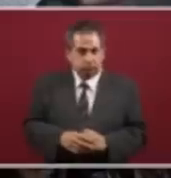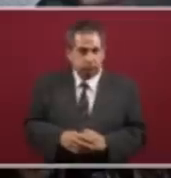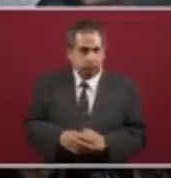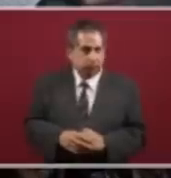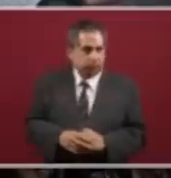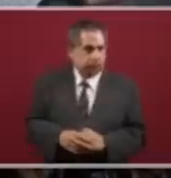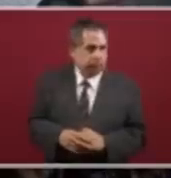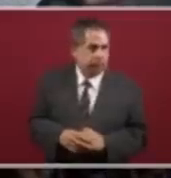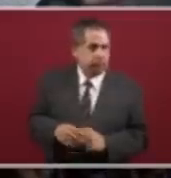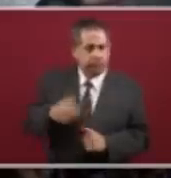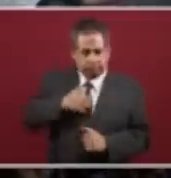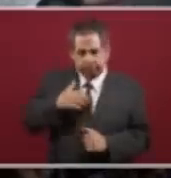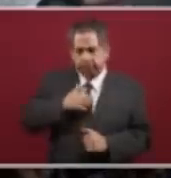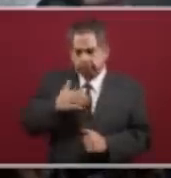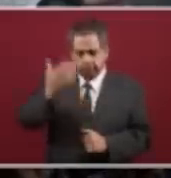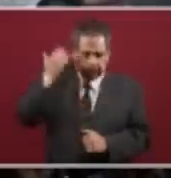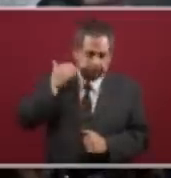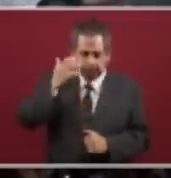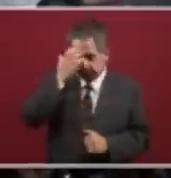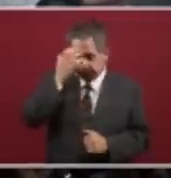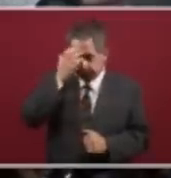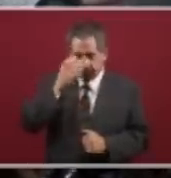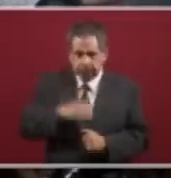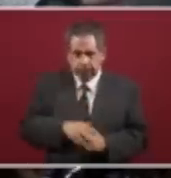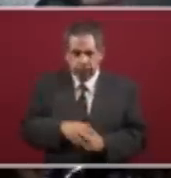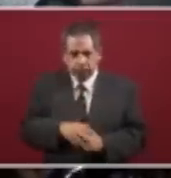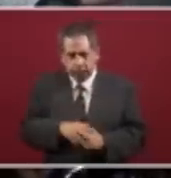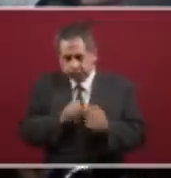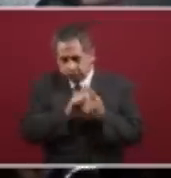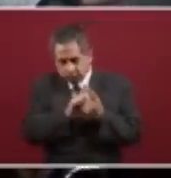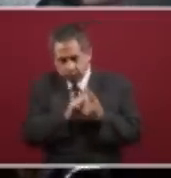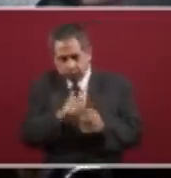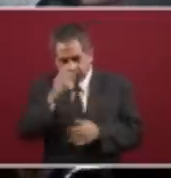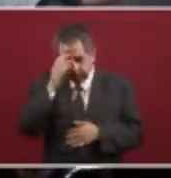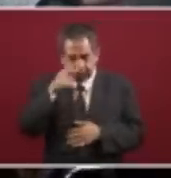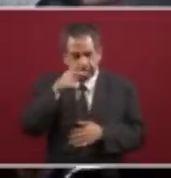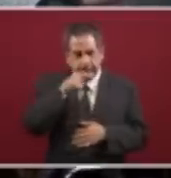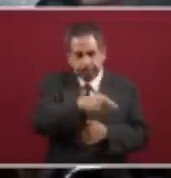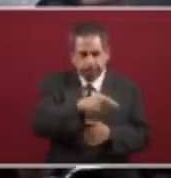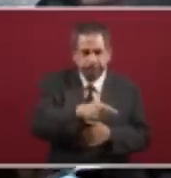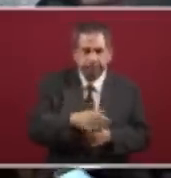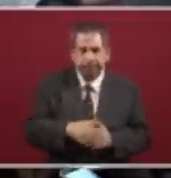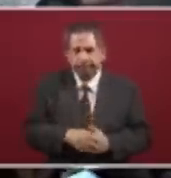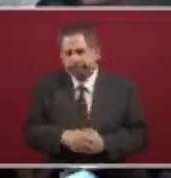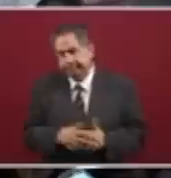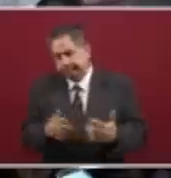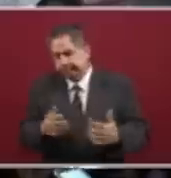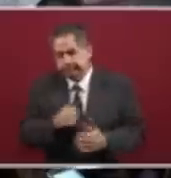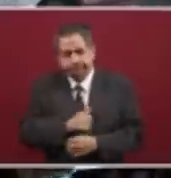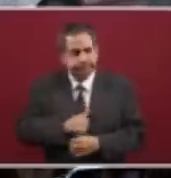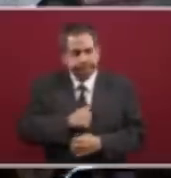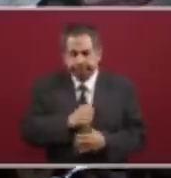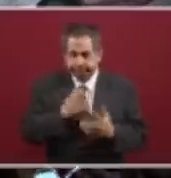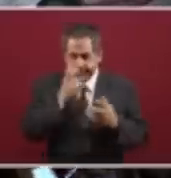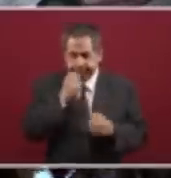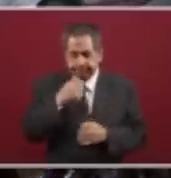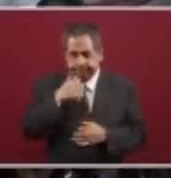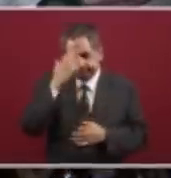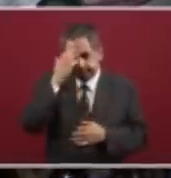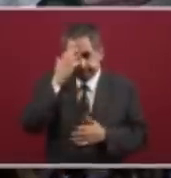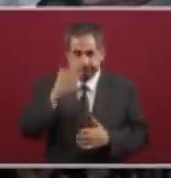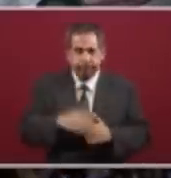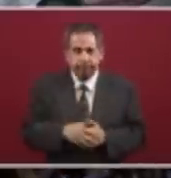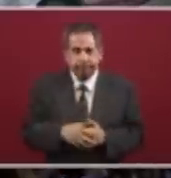conocí de cerca este lamentable hecho porque